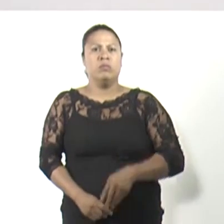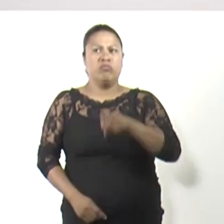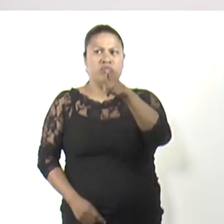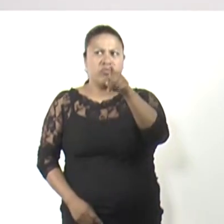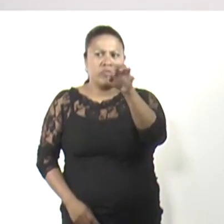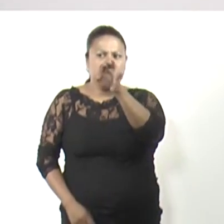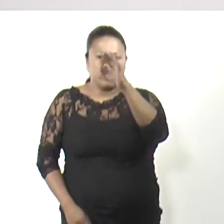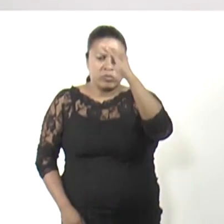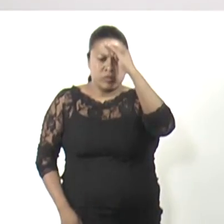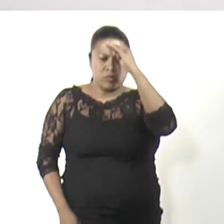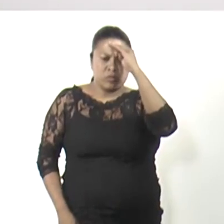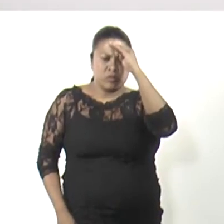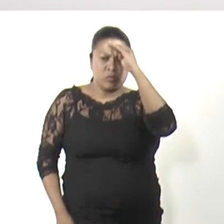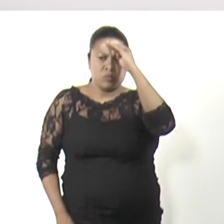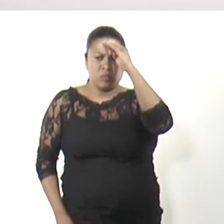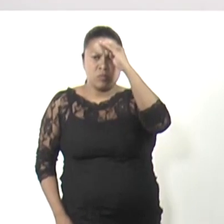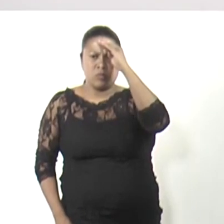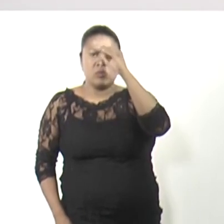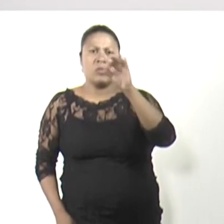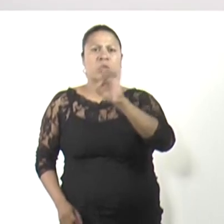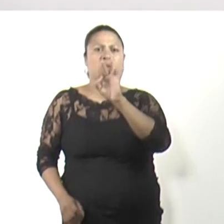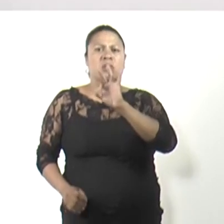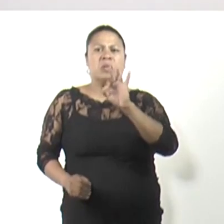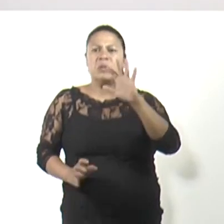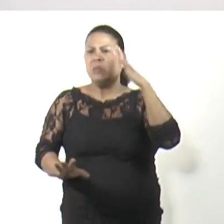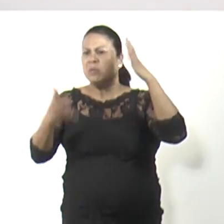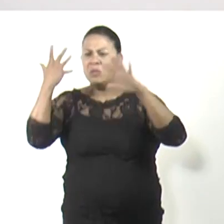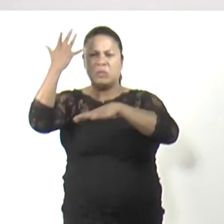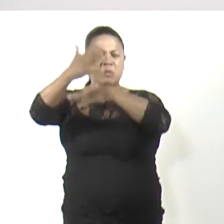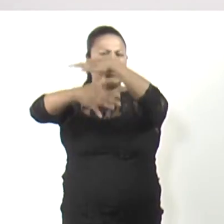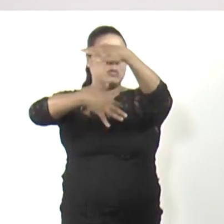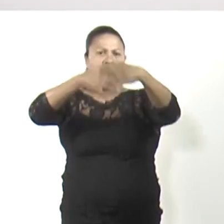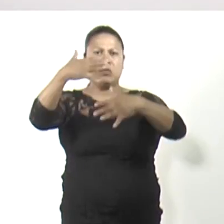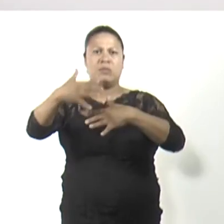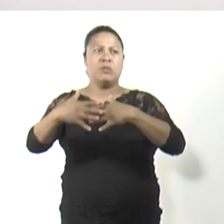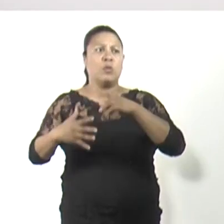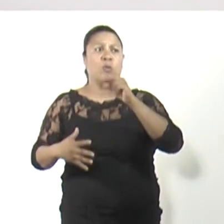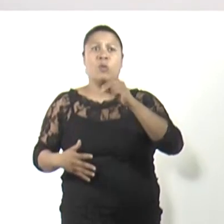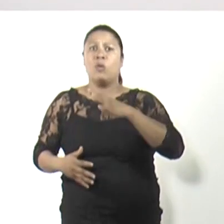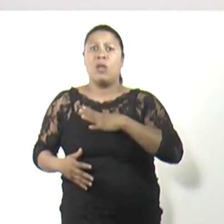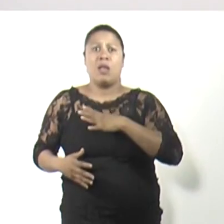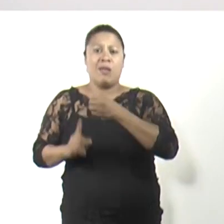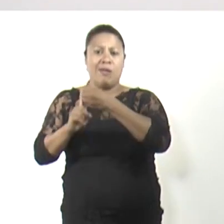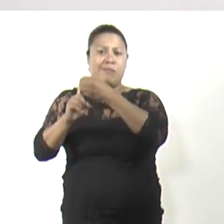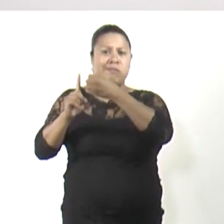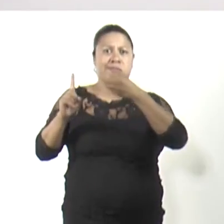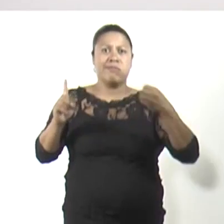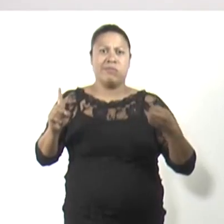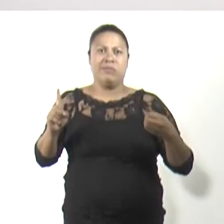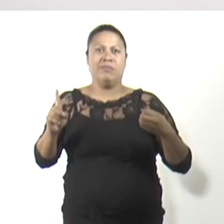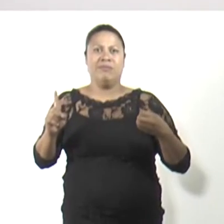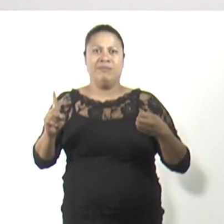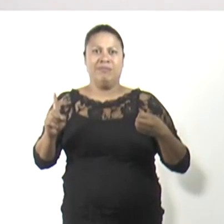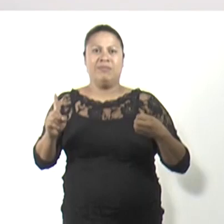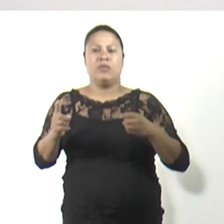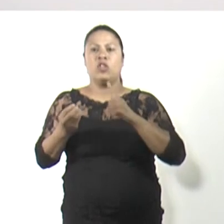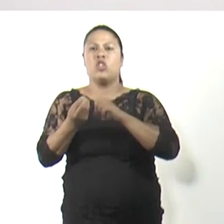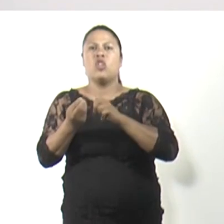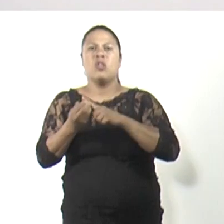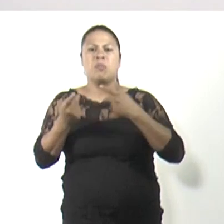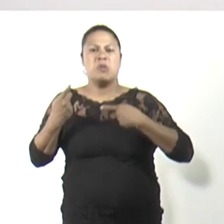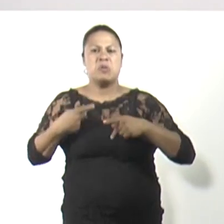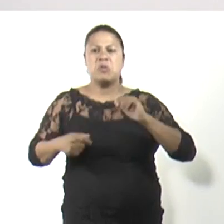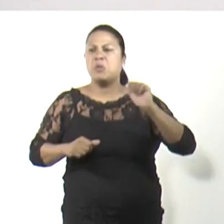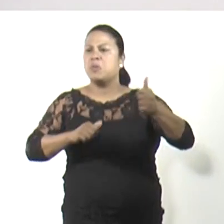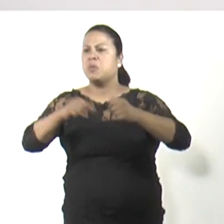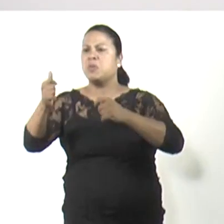Seguramente estarías pensando que se volvería un desorden. No habría un orden en donde cada quien cumpla